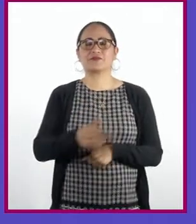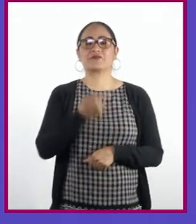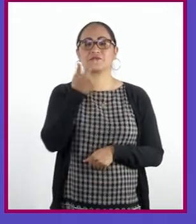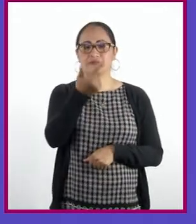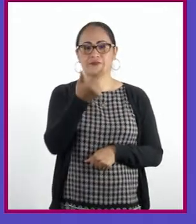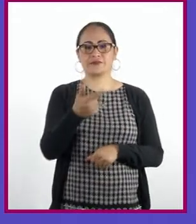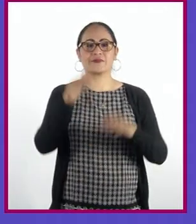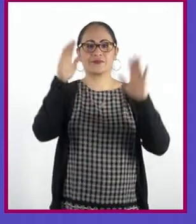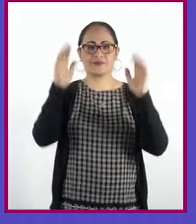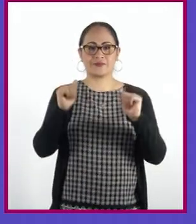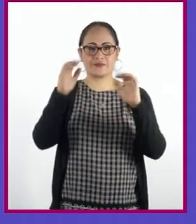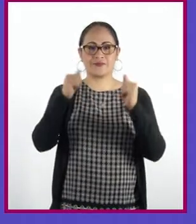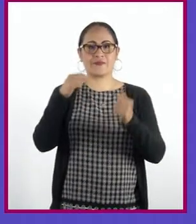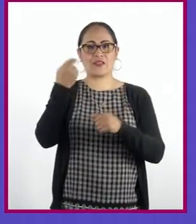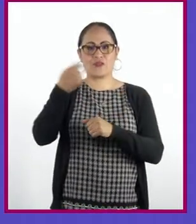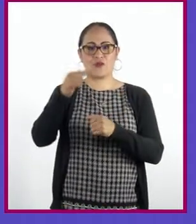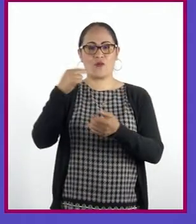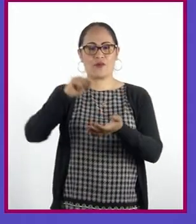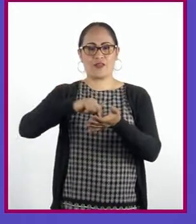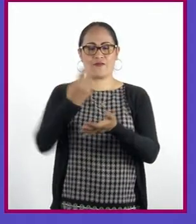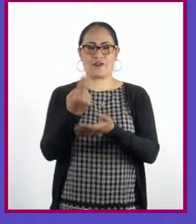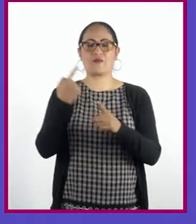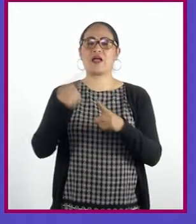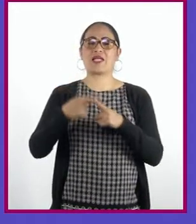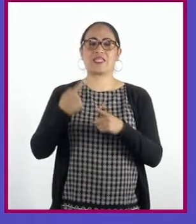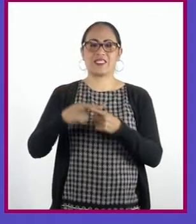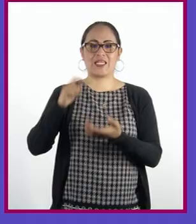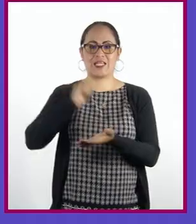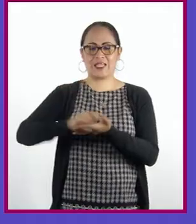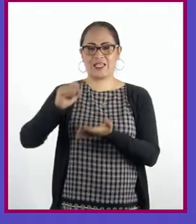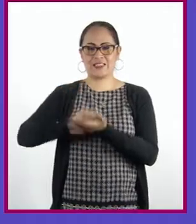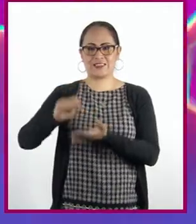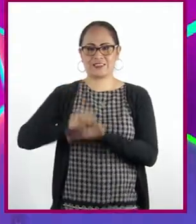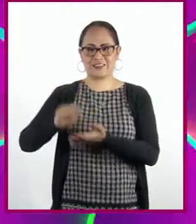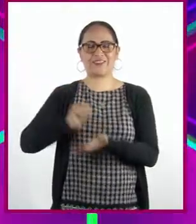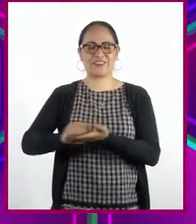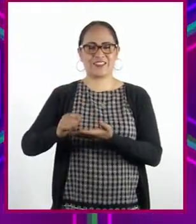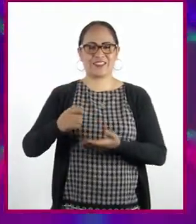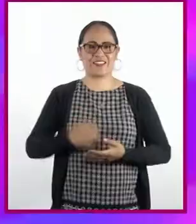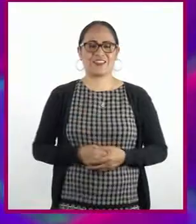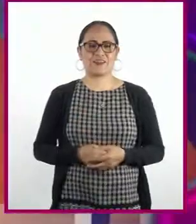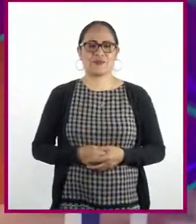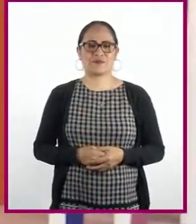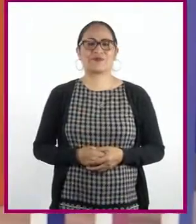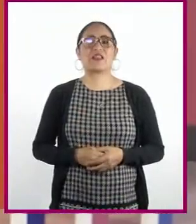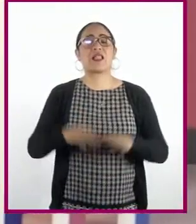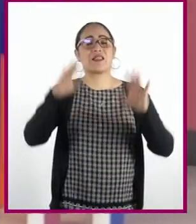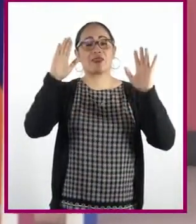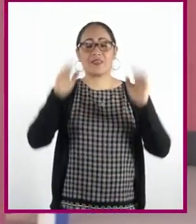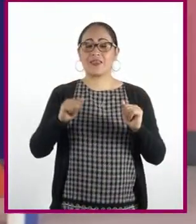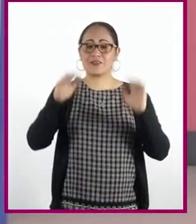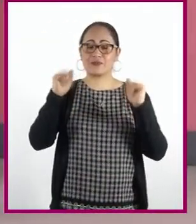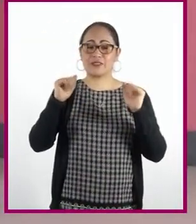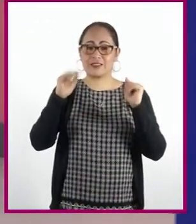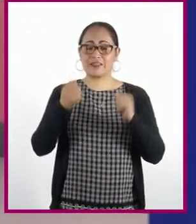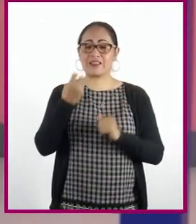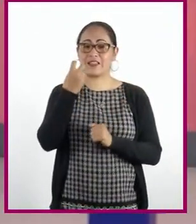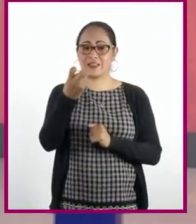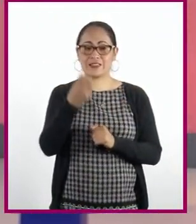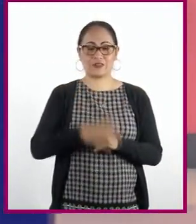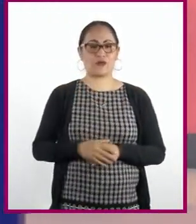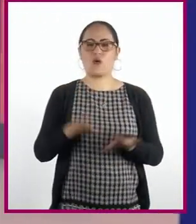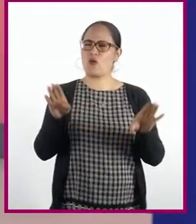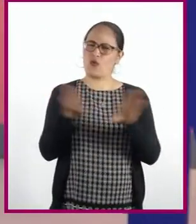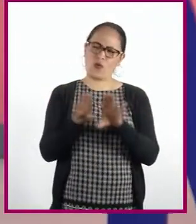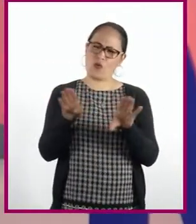despedida, nombre y firma del remitente, es decir, quien envía la carta. La despedida puede formularse